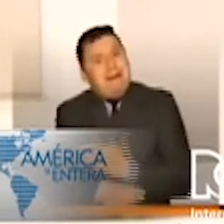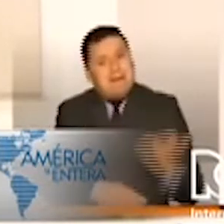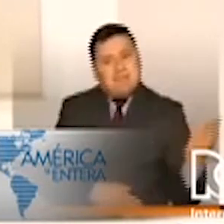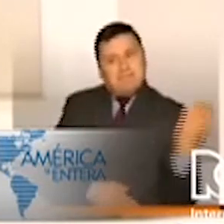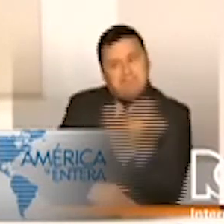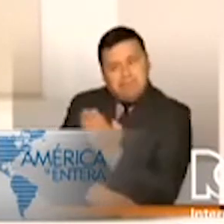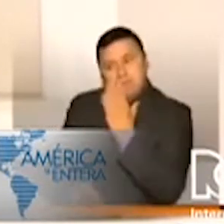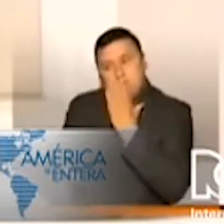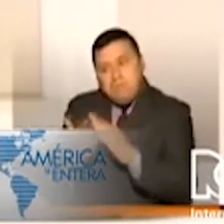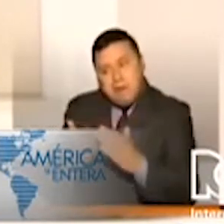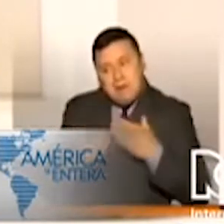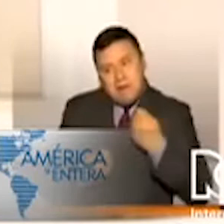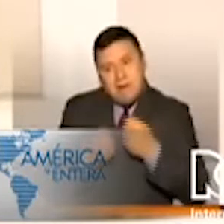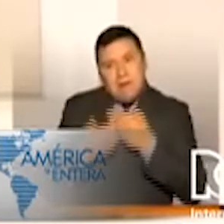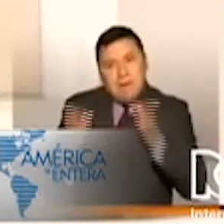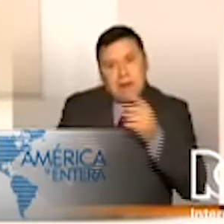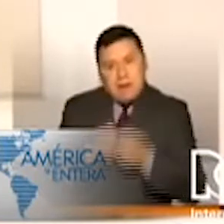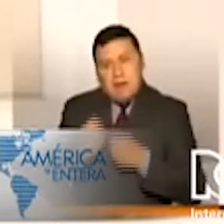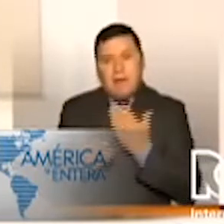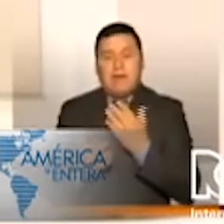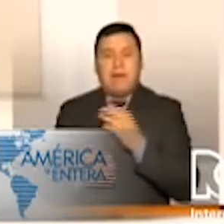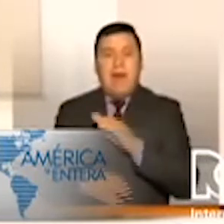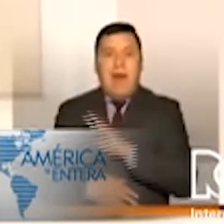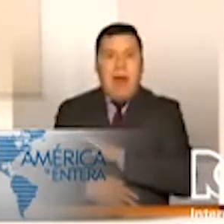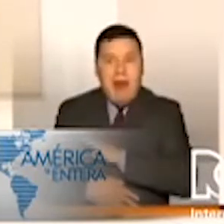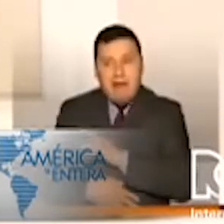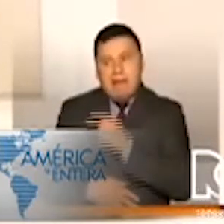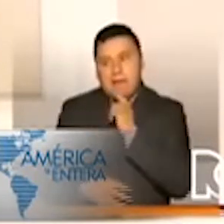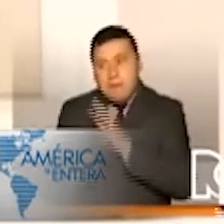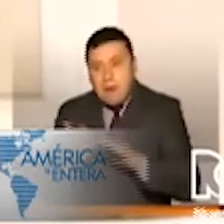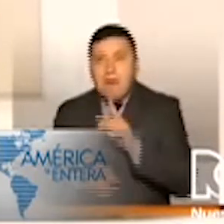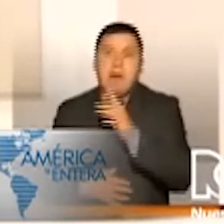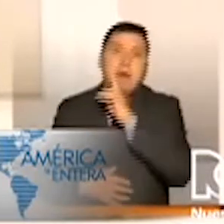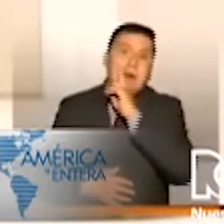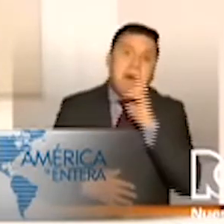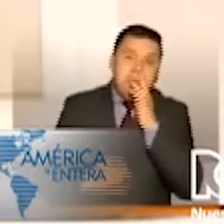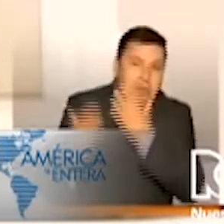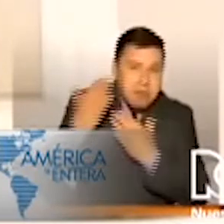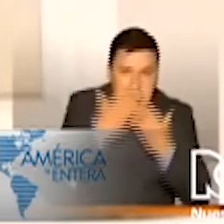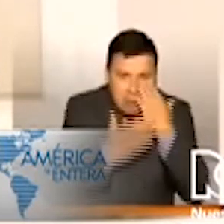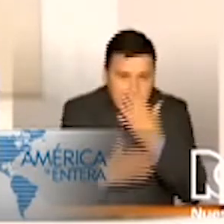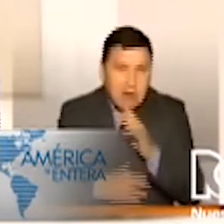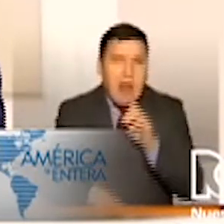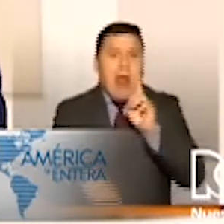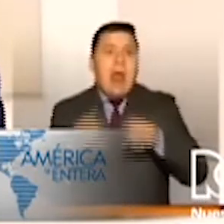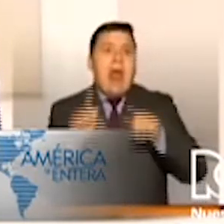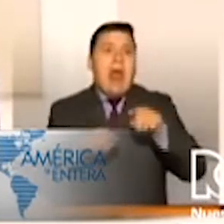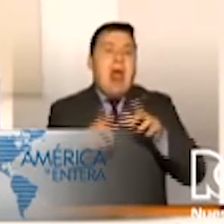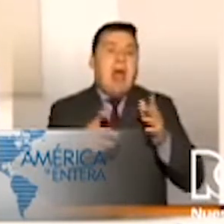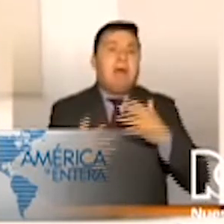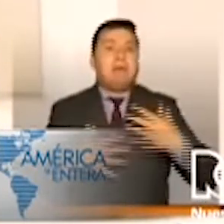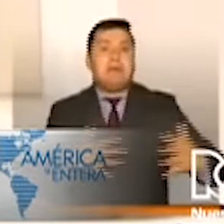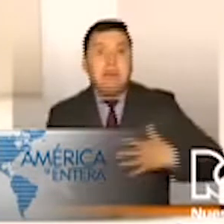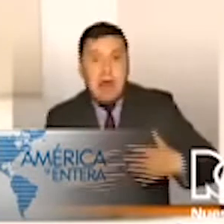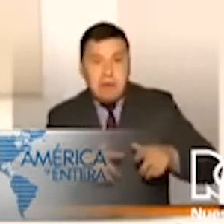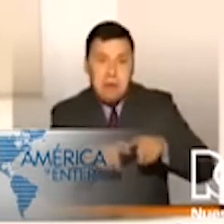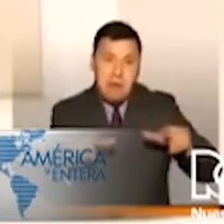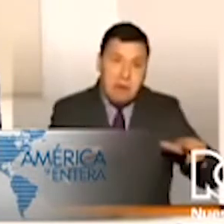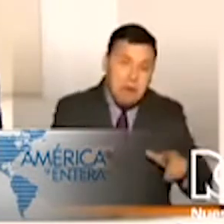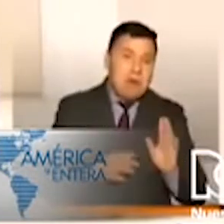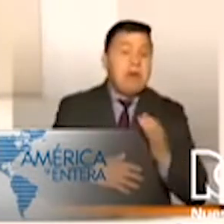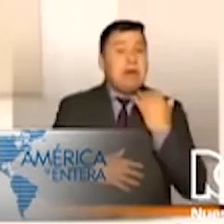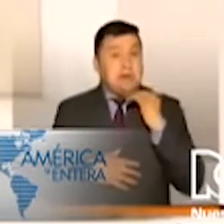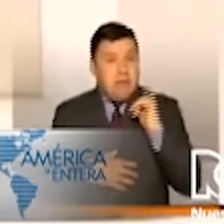alcaldes pilotos por ejemplo en restaurantes pilotos en algunos lugares como teatros y